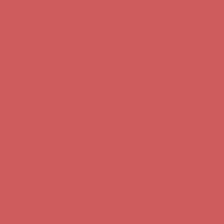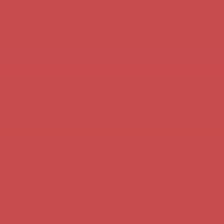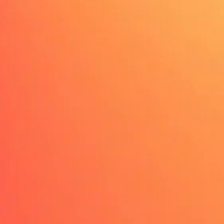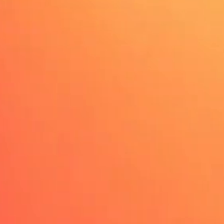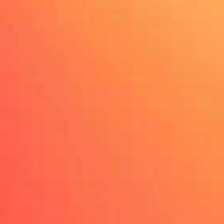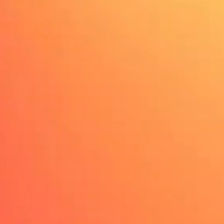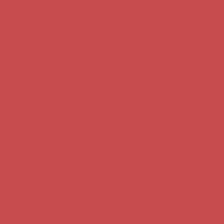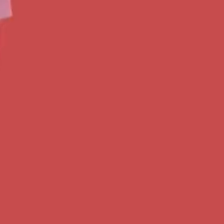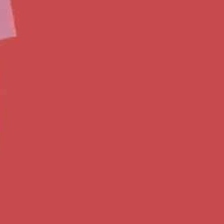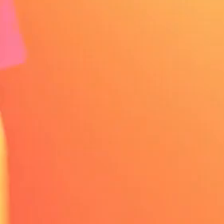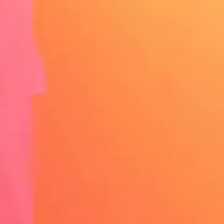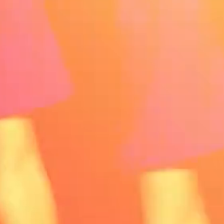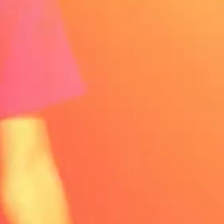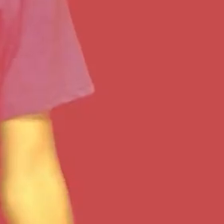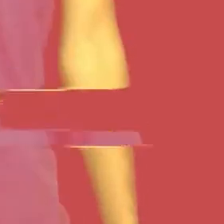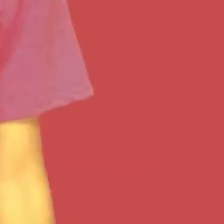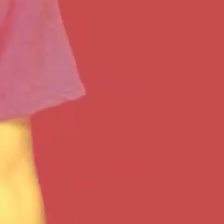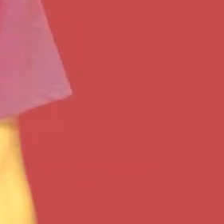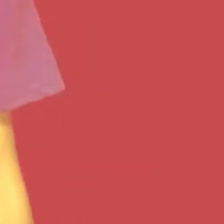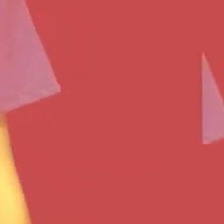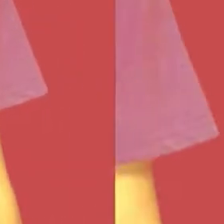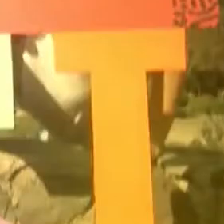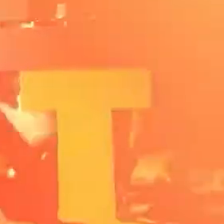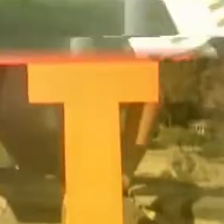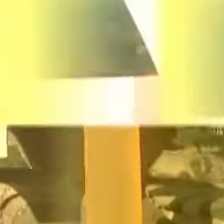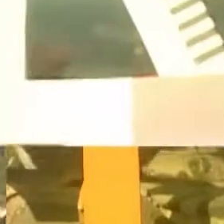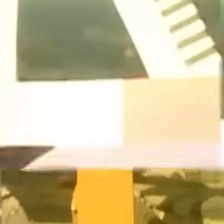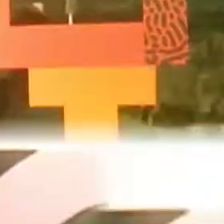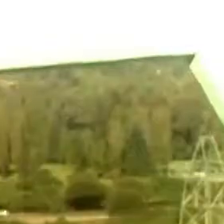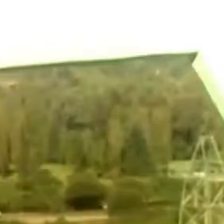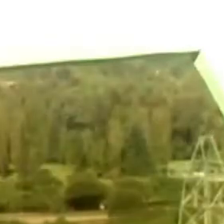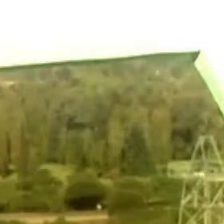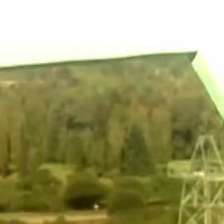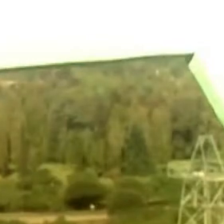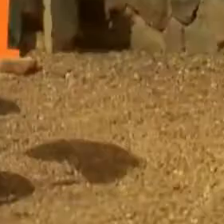somos dos. Somos dos, somos dos, somos dos, somos dos, somos todo.